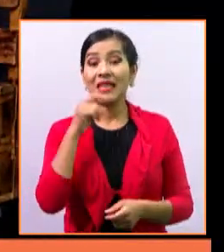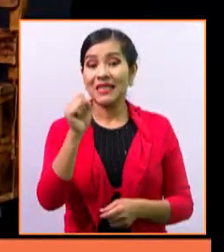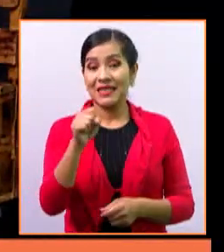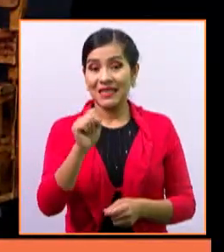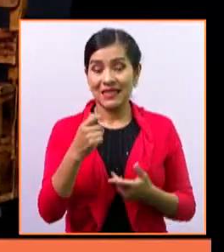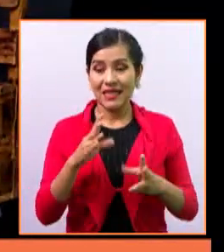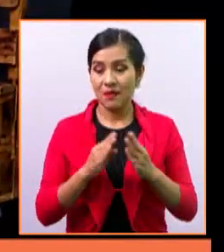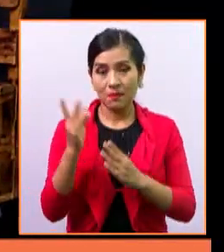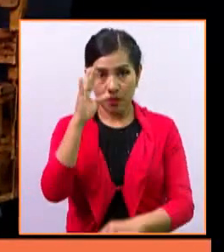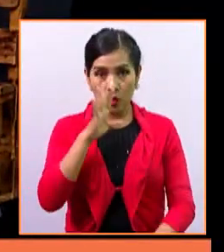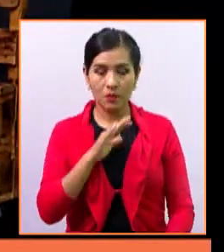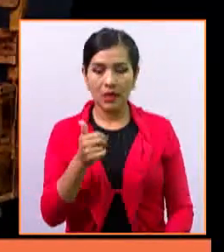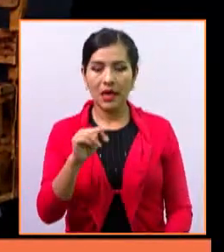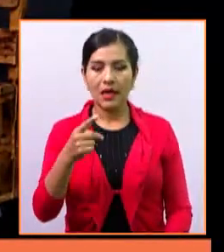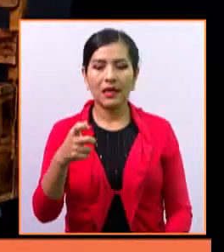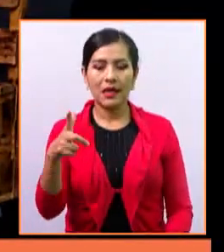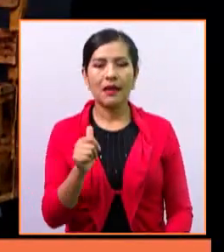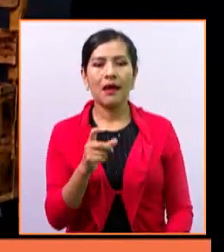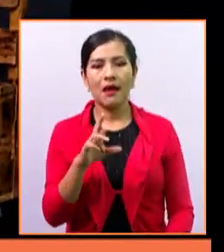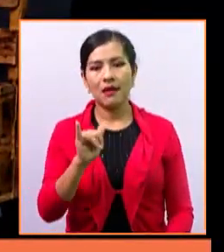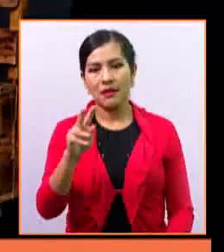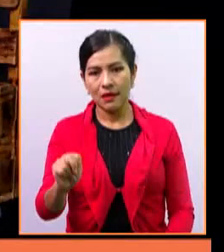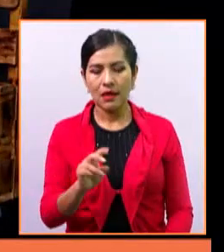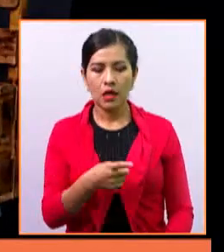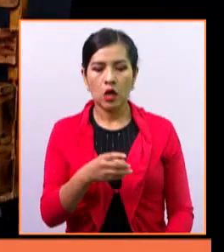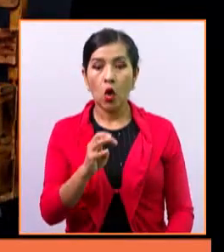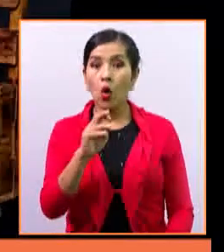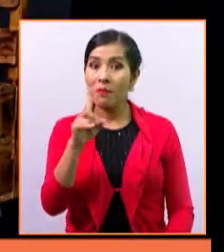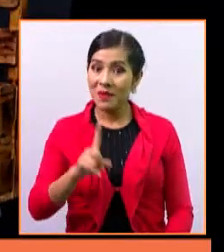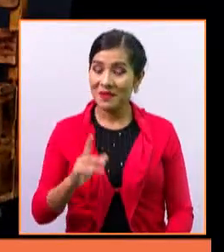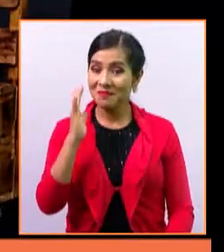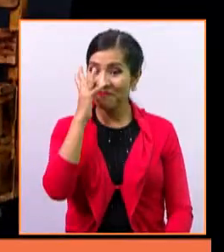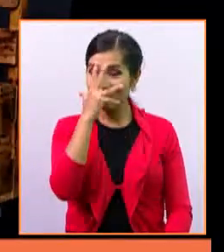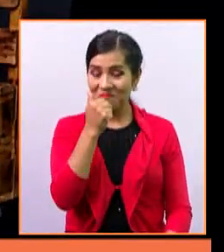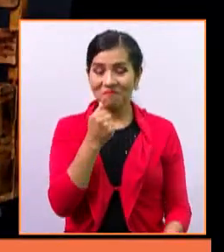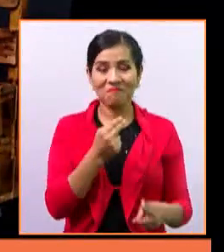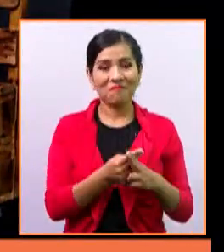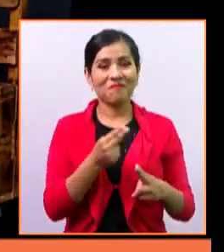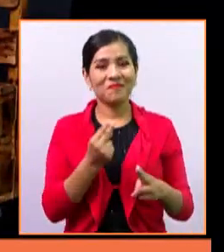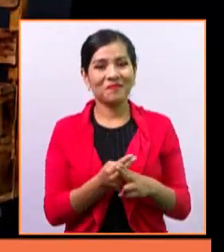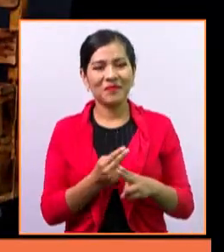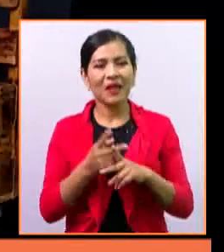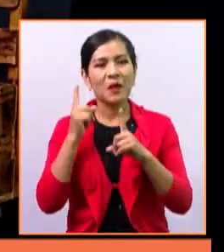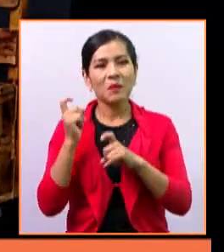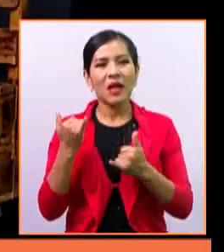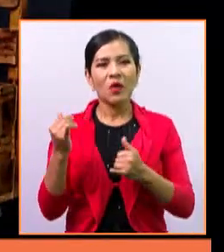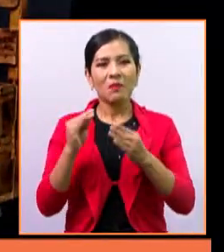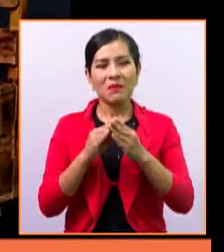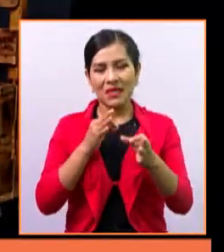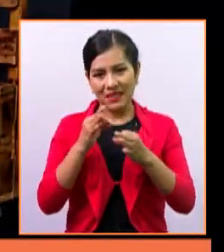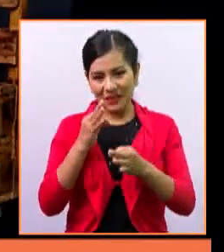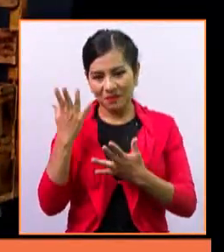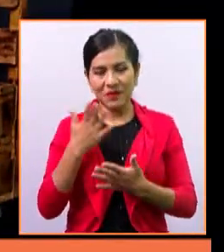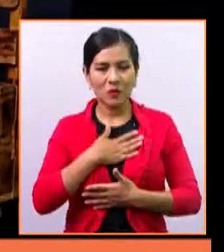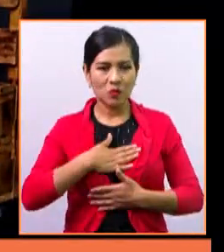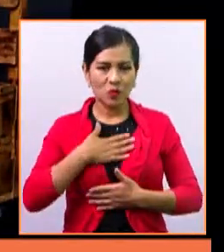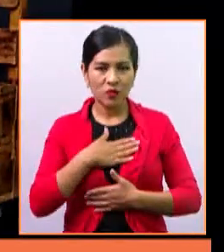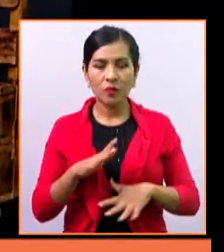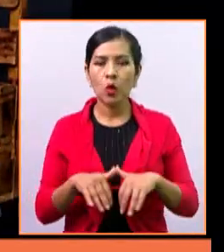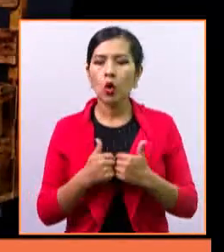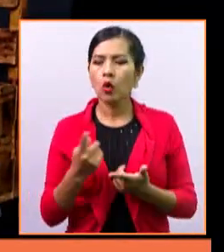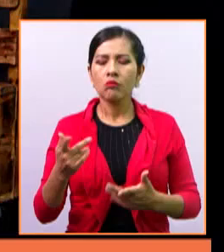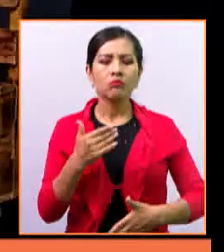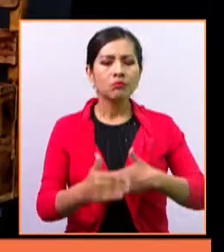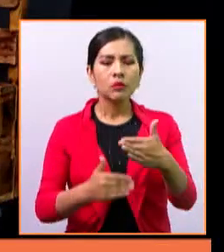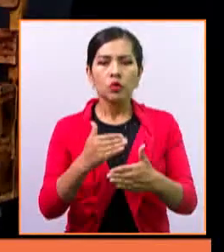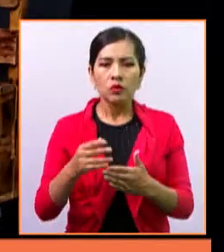está Ángel Adrián Gómez con nosotros. Qué bonito tu nombre, me gusta mucho. A ver, Ángel, si nos puedes comentar, por favor, este proceso,